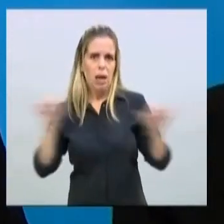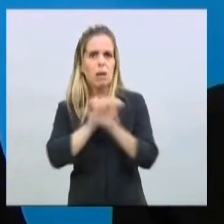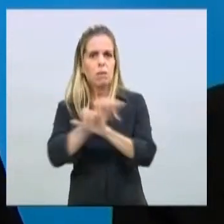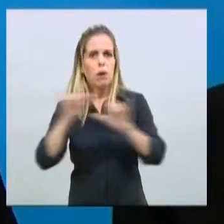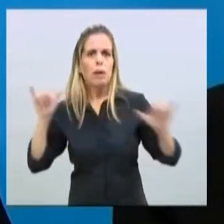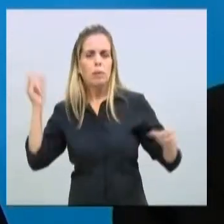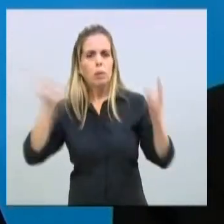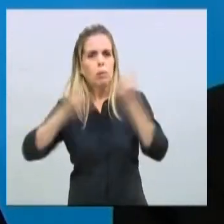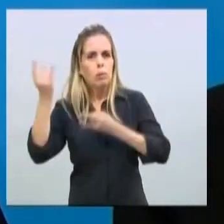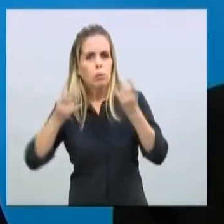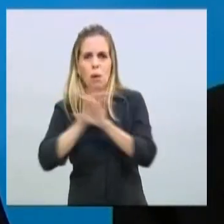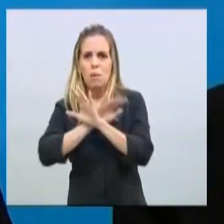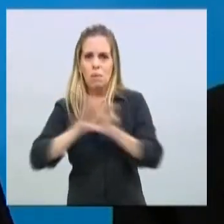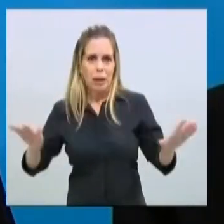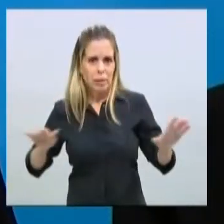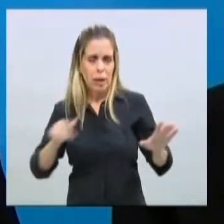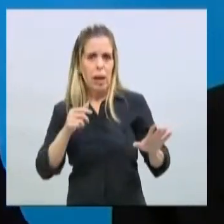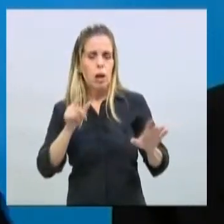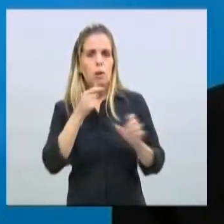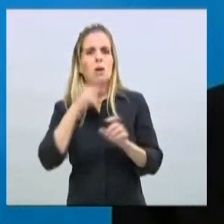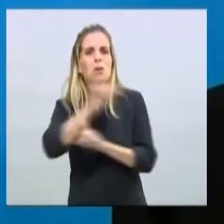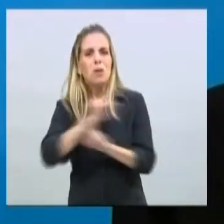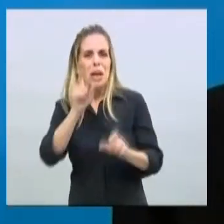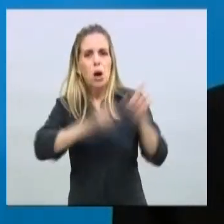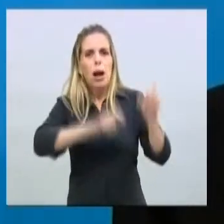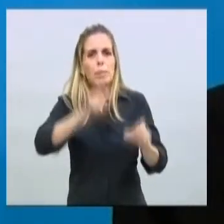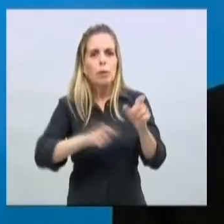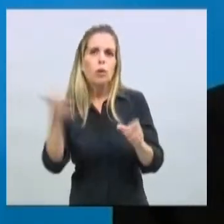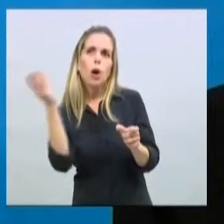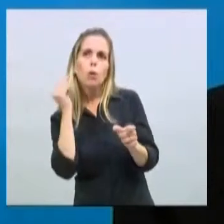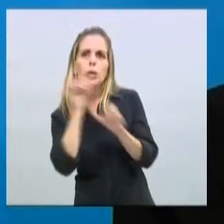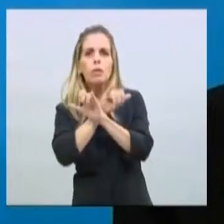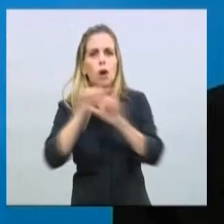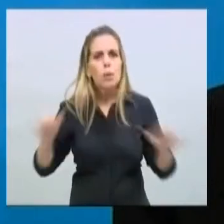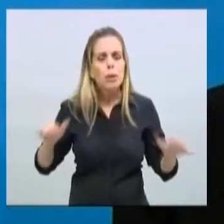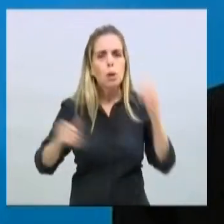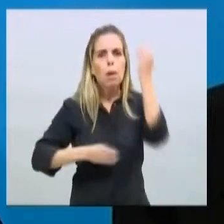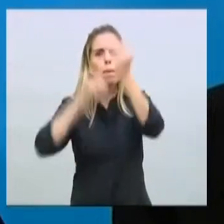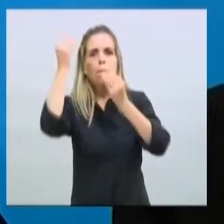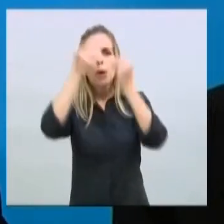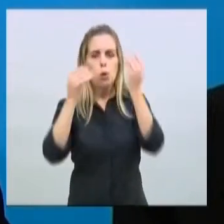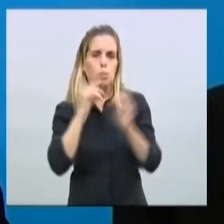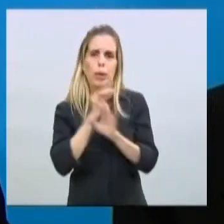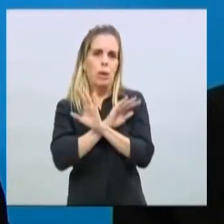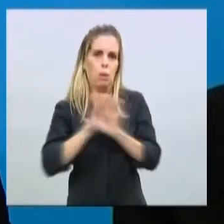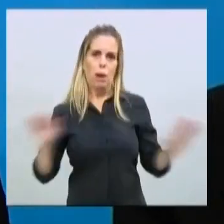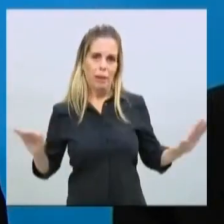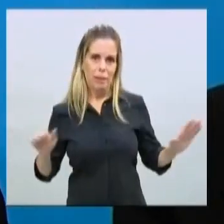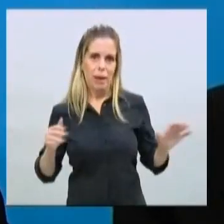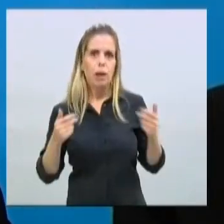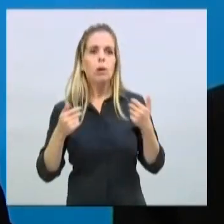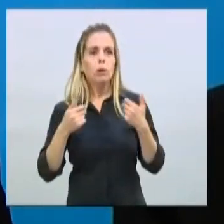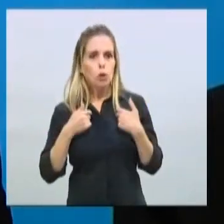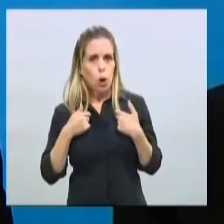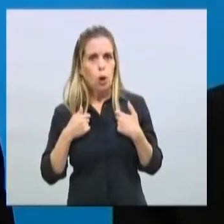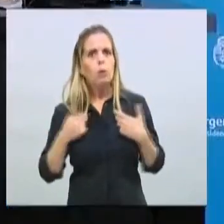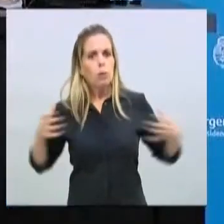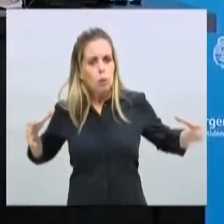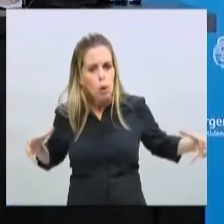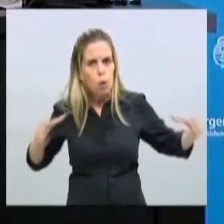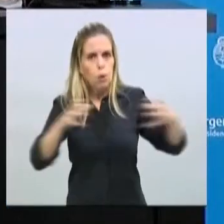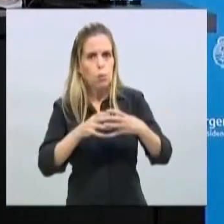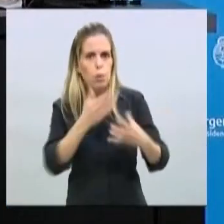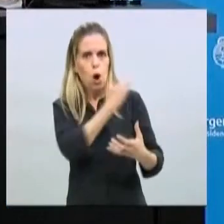ansiedad, preocupan a la gente, y como siempre digo, yo tengo la suerte de gobernar con los gobernadores que